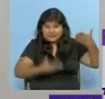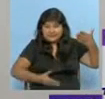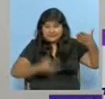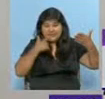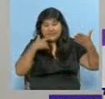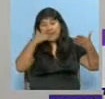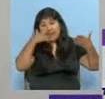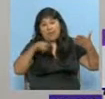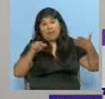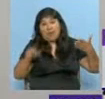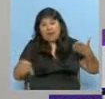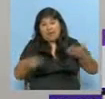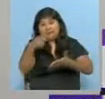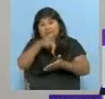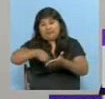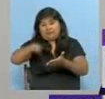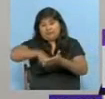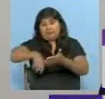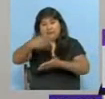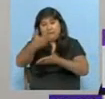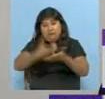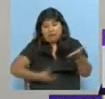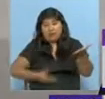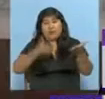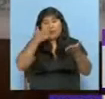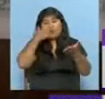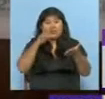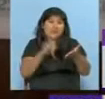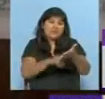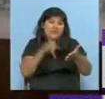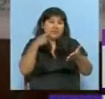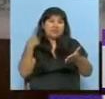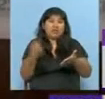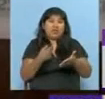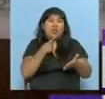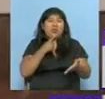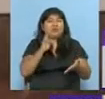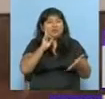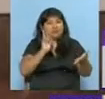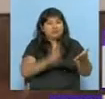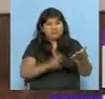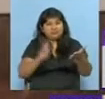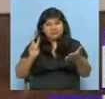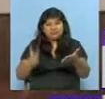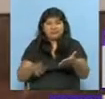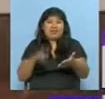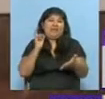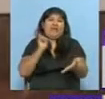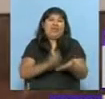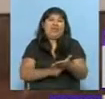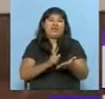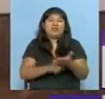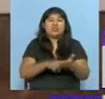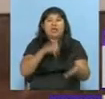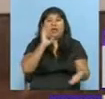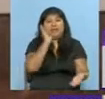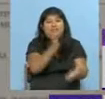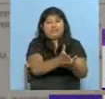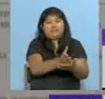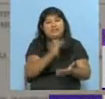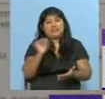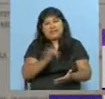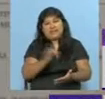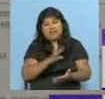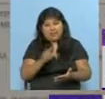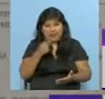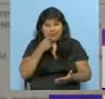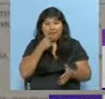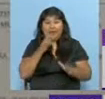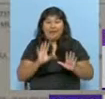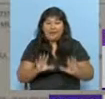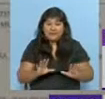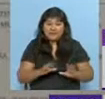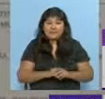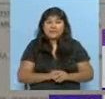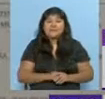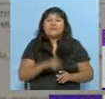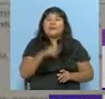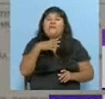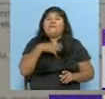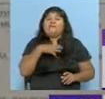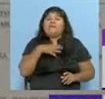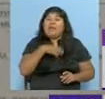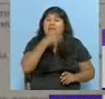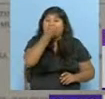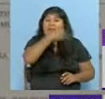esa valoración se podrá tomar la decisión acerca de si se avanza con una imputación. ¿Qué información están esperando desde el banco?